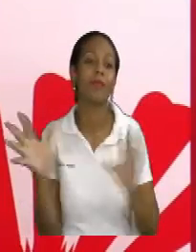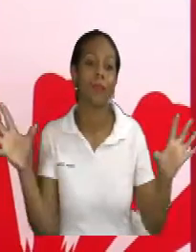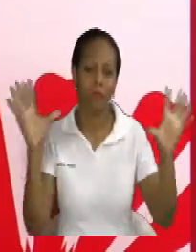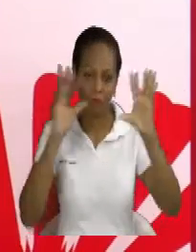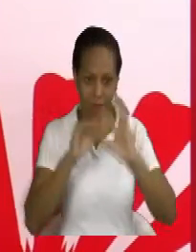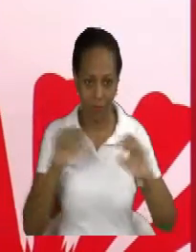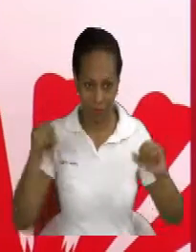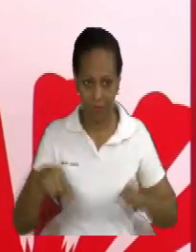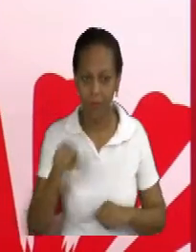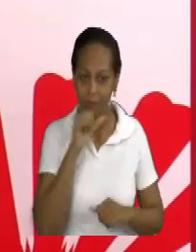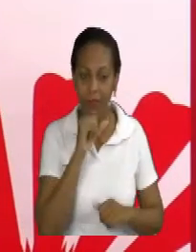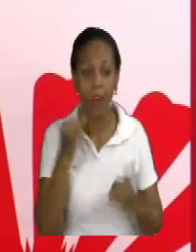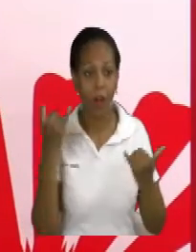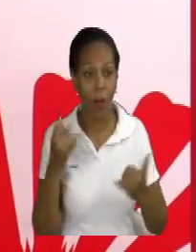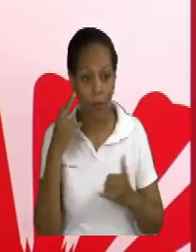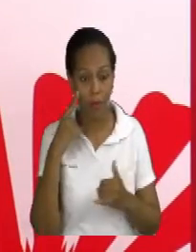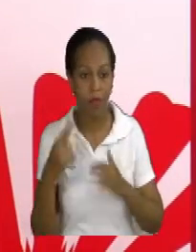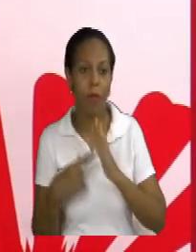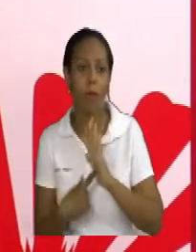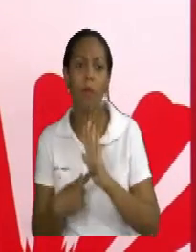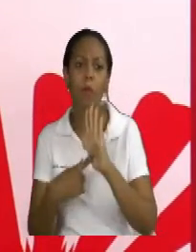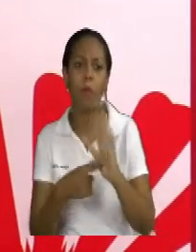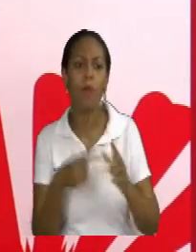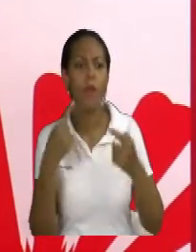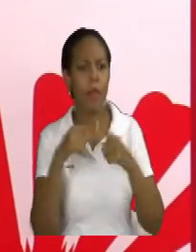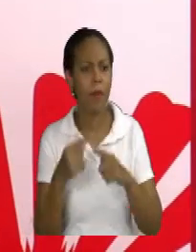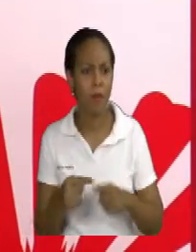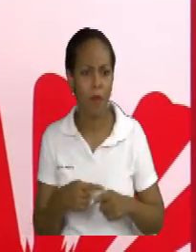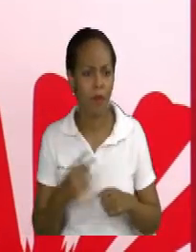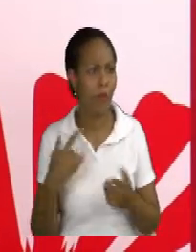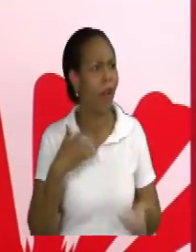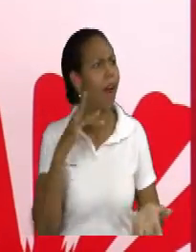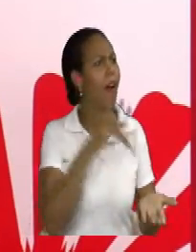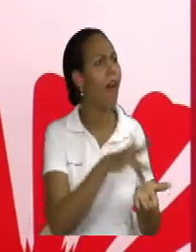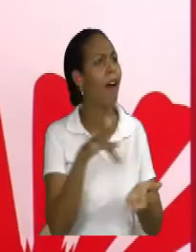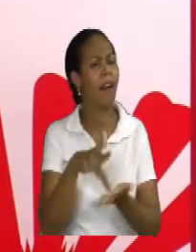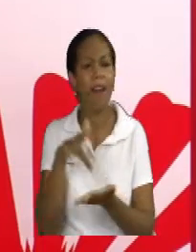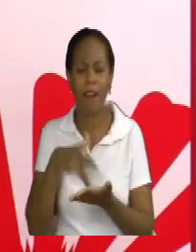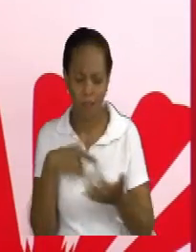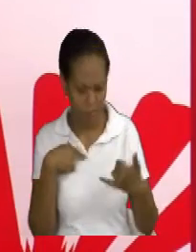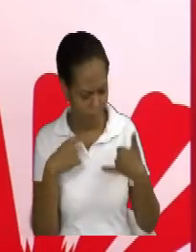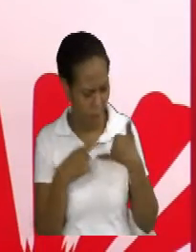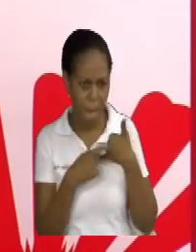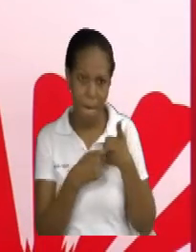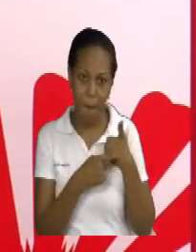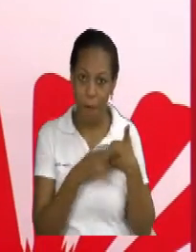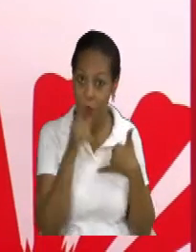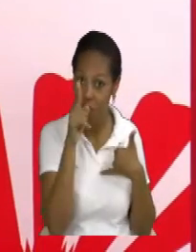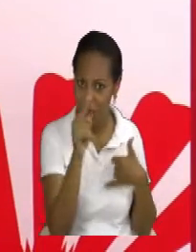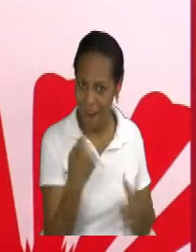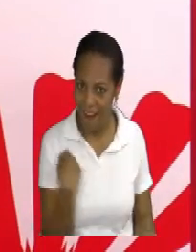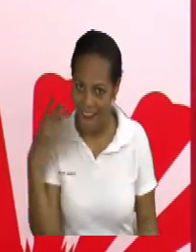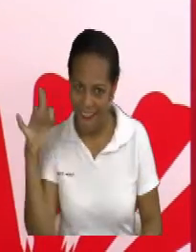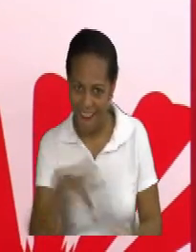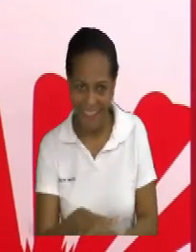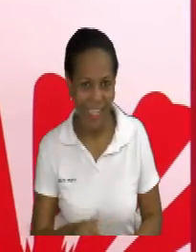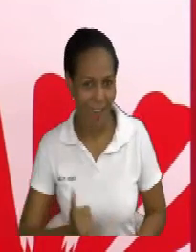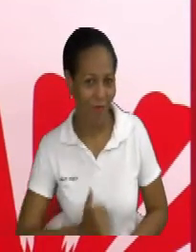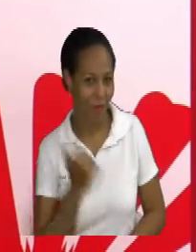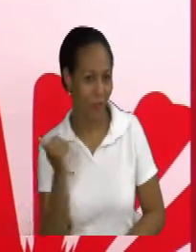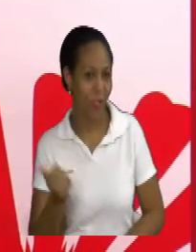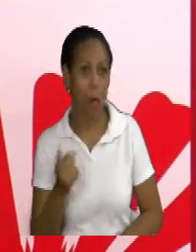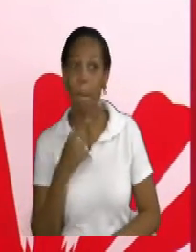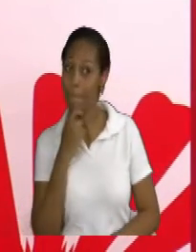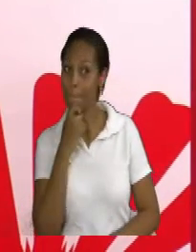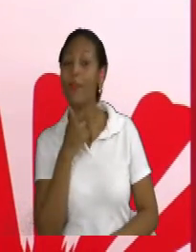momento de conocer cuáles son esos destinos turísticos en Colombia que usted debe conocer y que por supuesto Proyectos